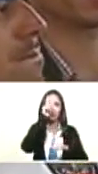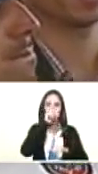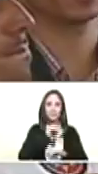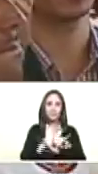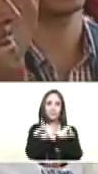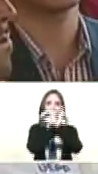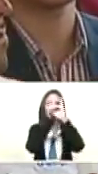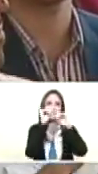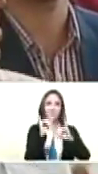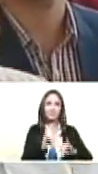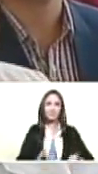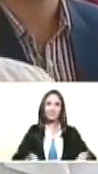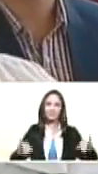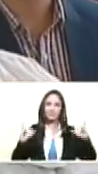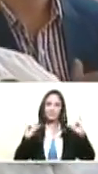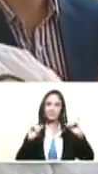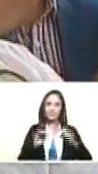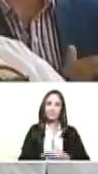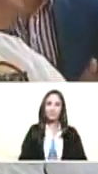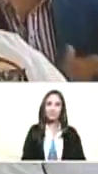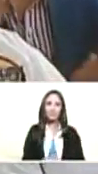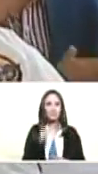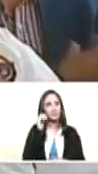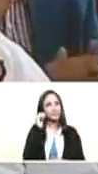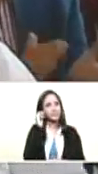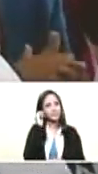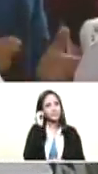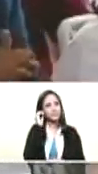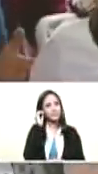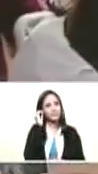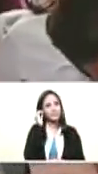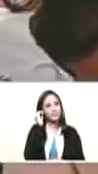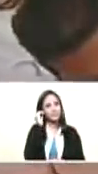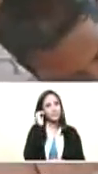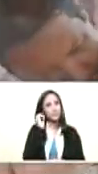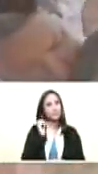cumpleaños feliz.